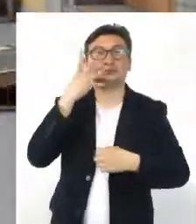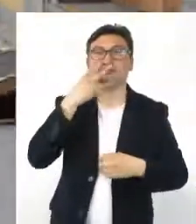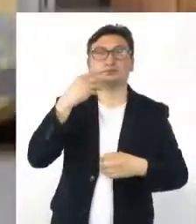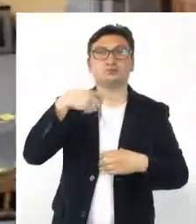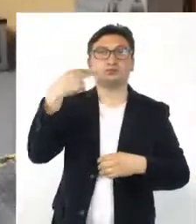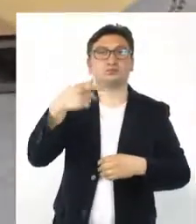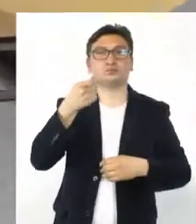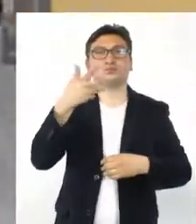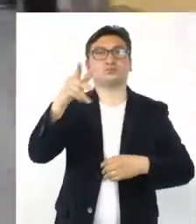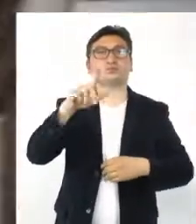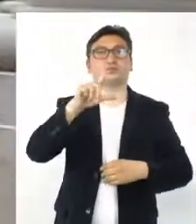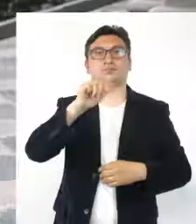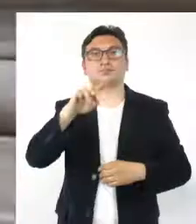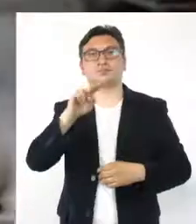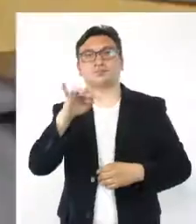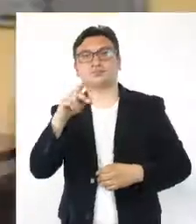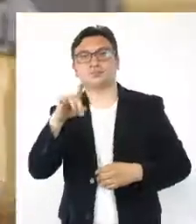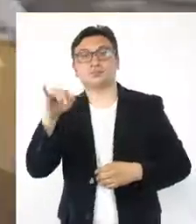desde Múnich, Alemania.